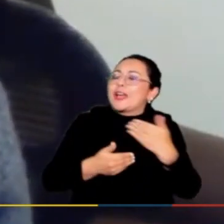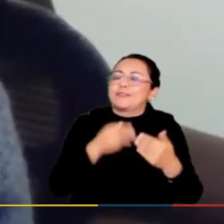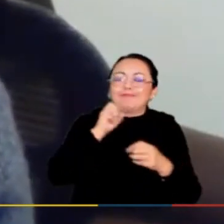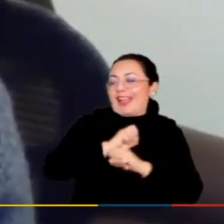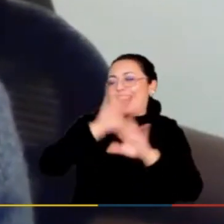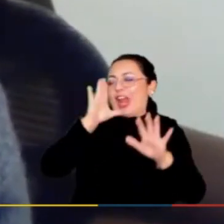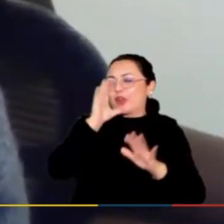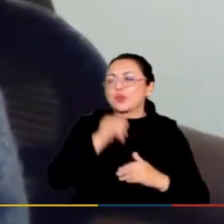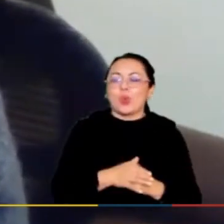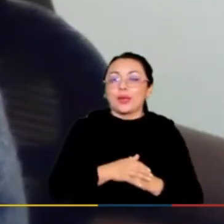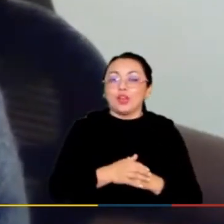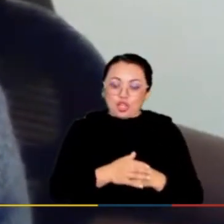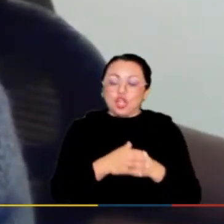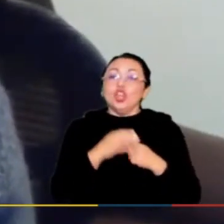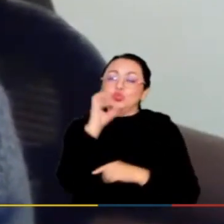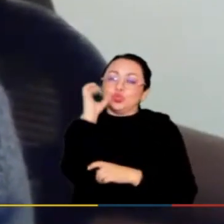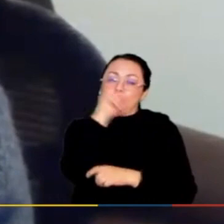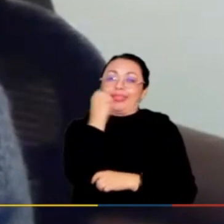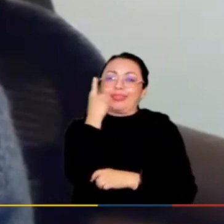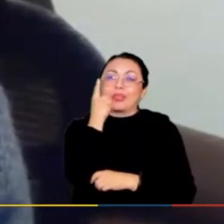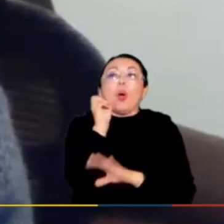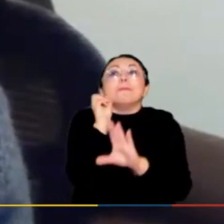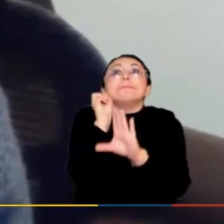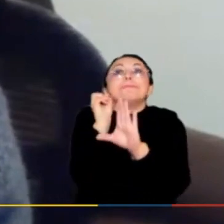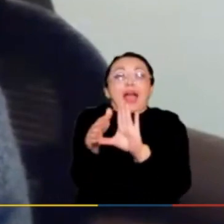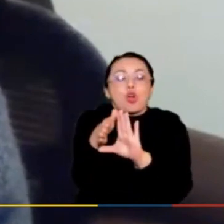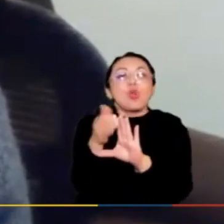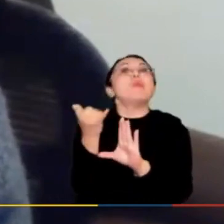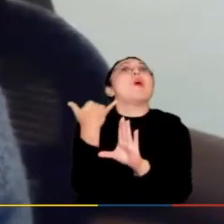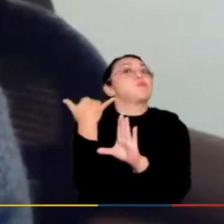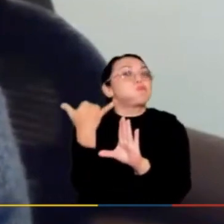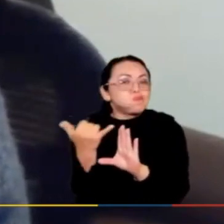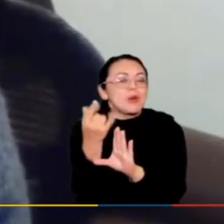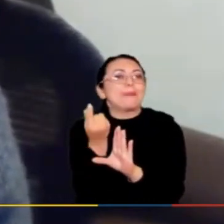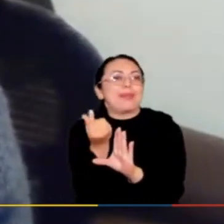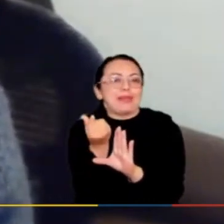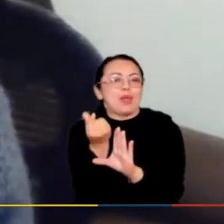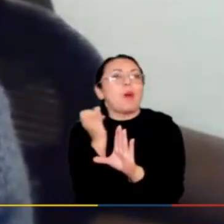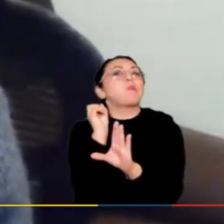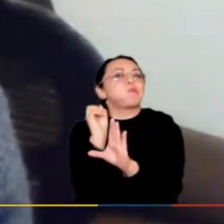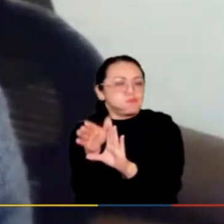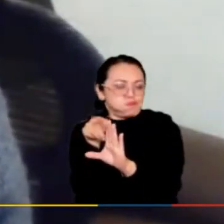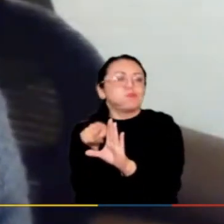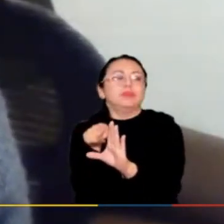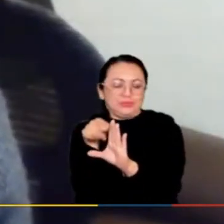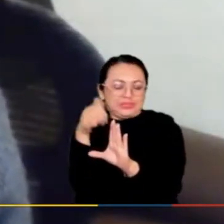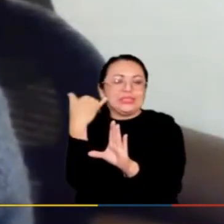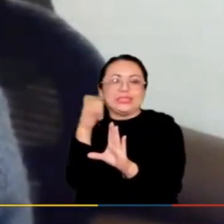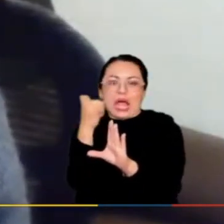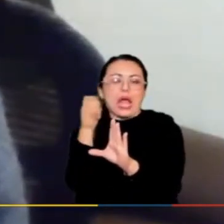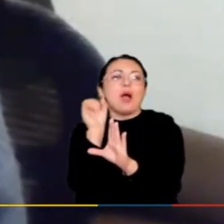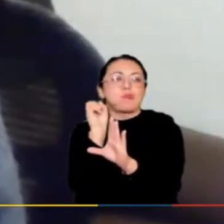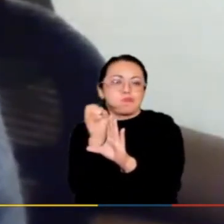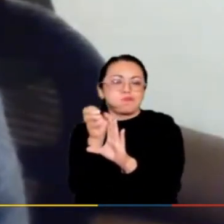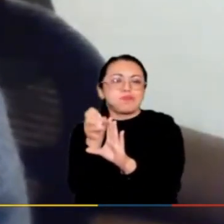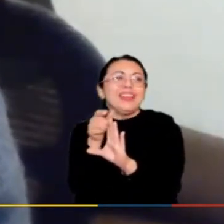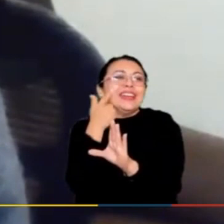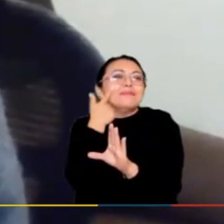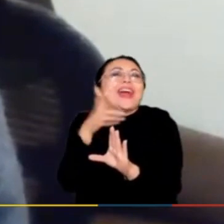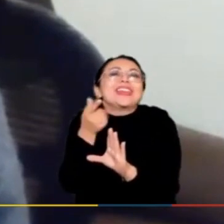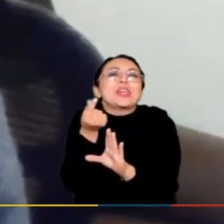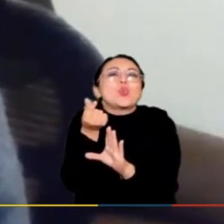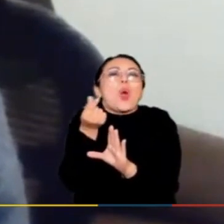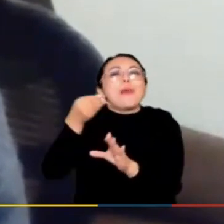Lo que sí le puedo decir es que la plata sí había llegado al Bancolombia, es decir, claramente en el convenio de la ADI la plata sí estaba en lo que se llama la posición, los bolsillos que